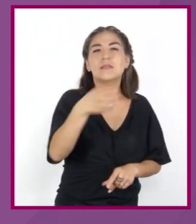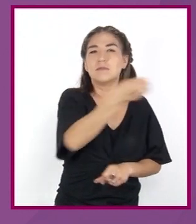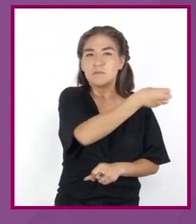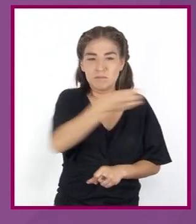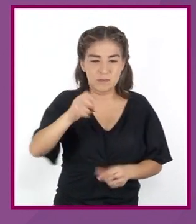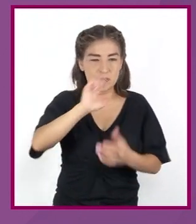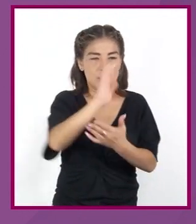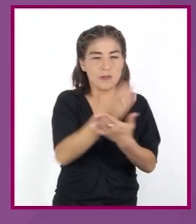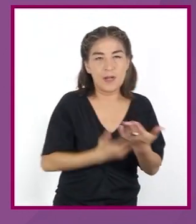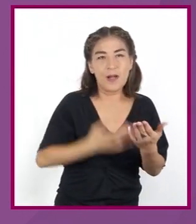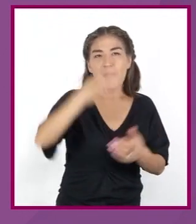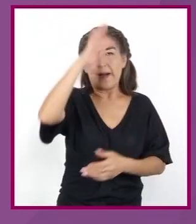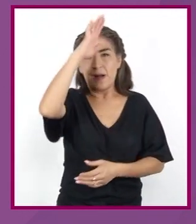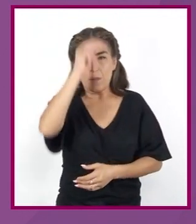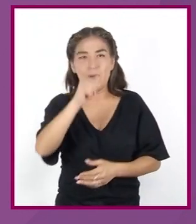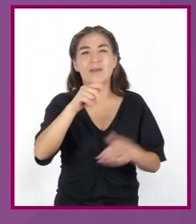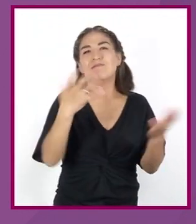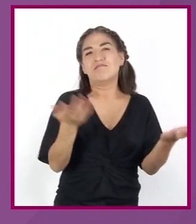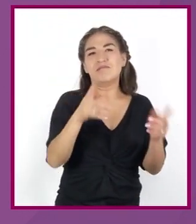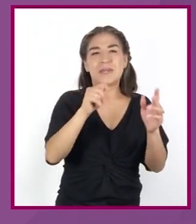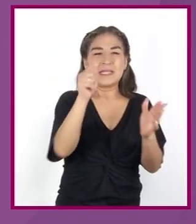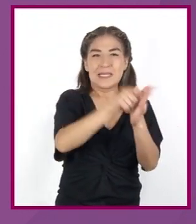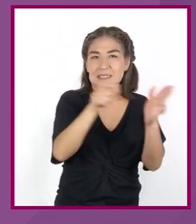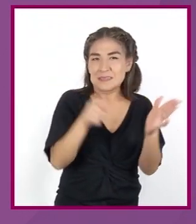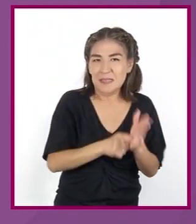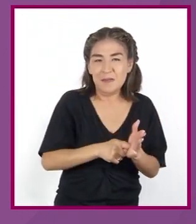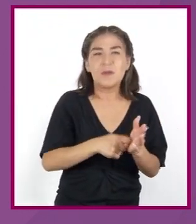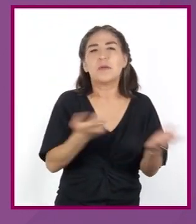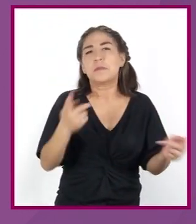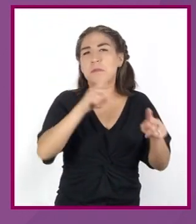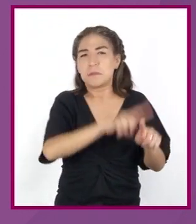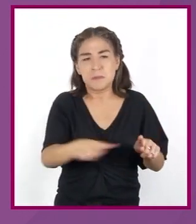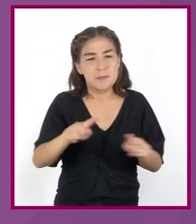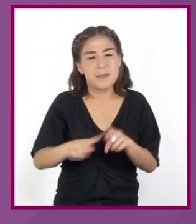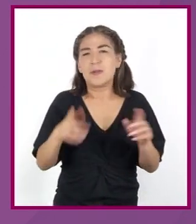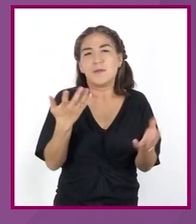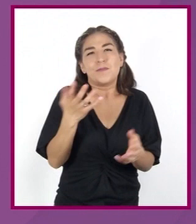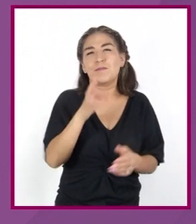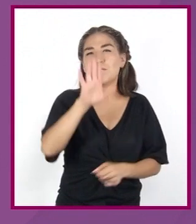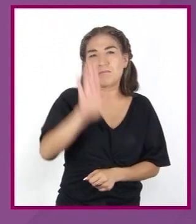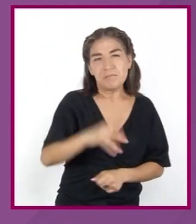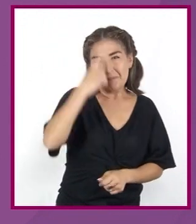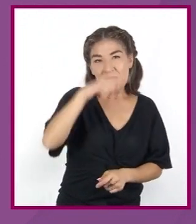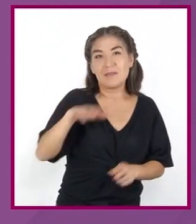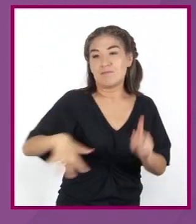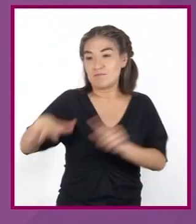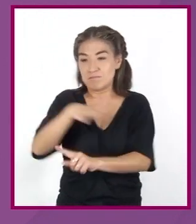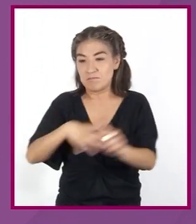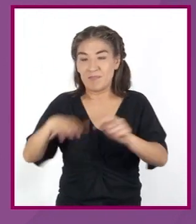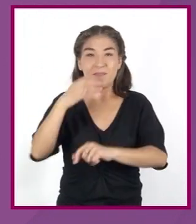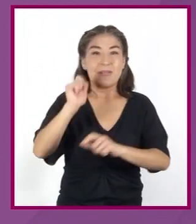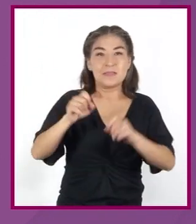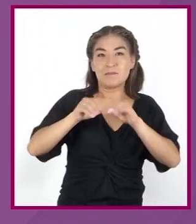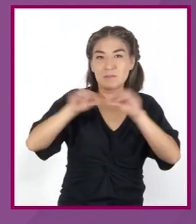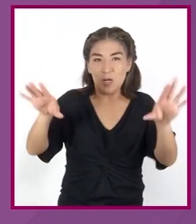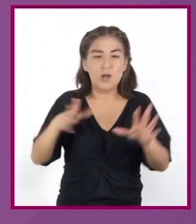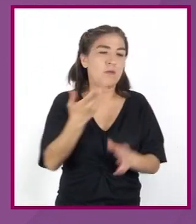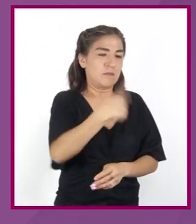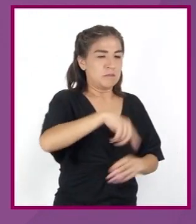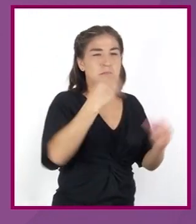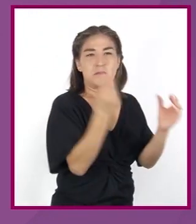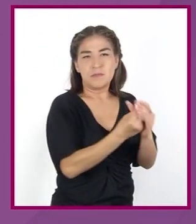contrato, tratado, testamento o cualquier otro documento similar, público o privado, que expresa alguna